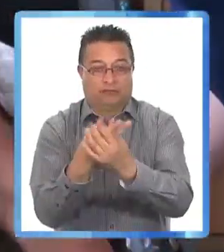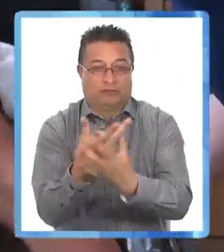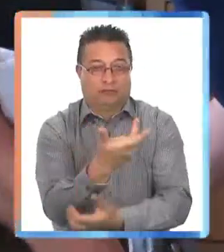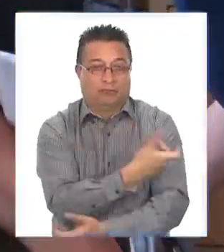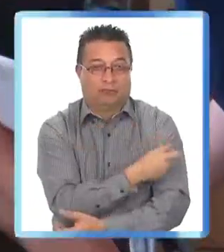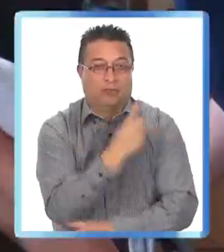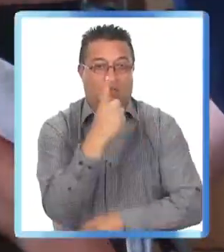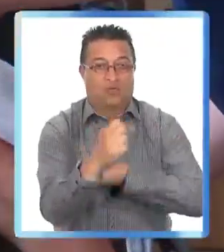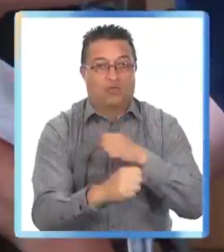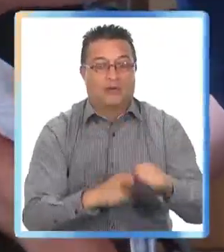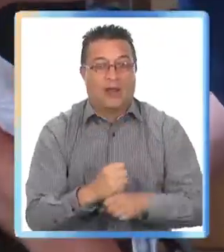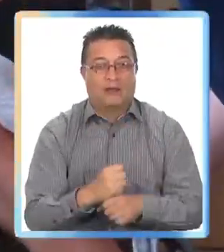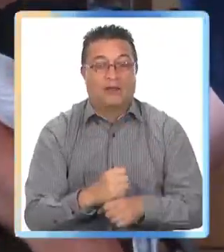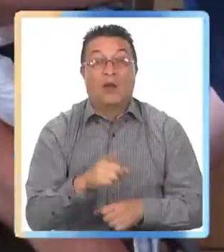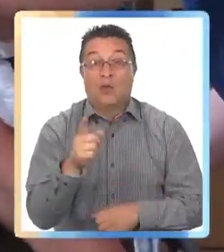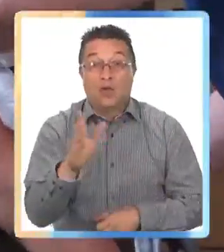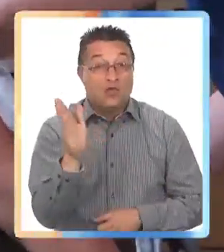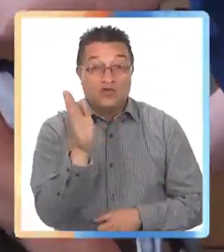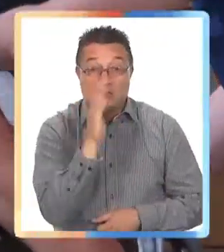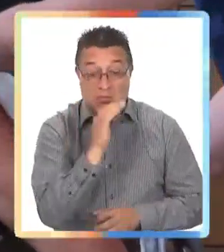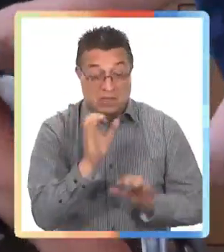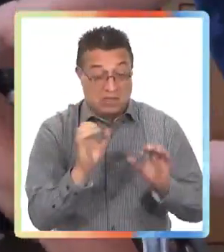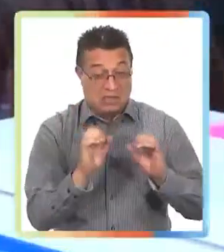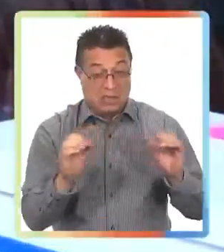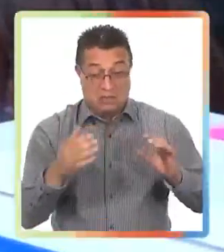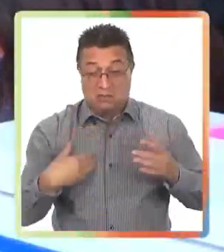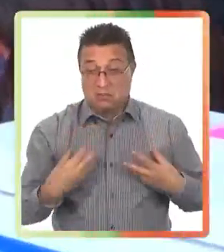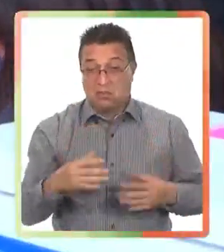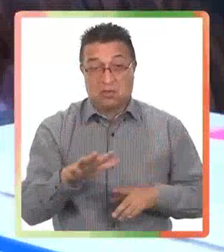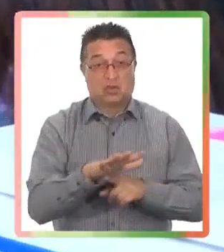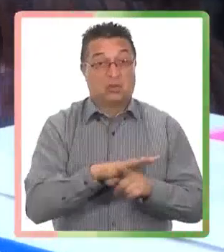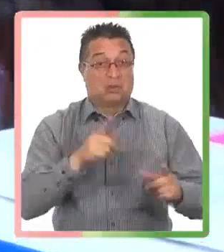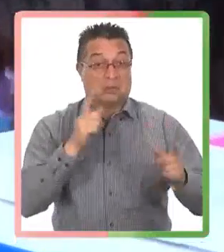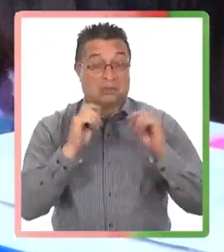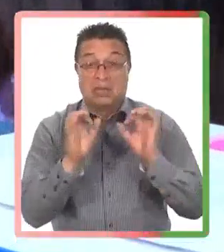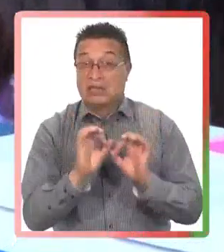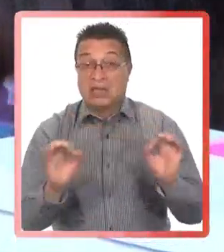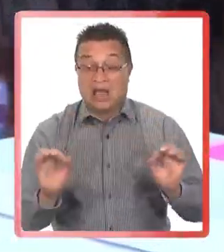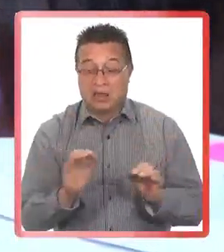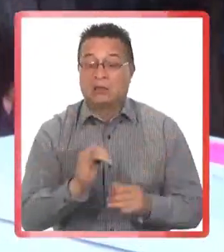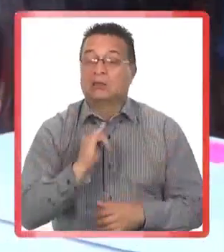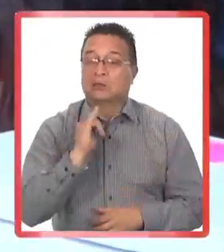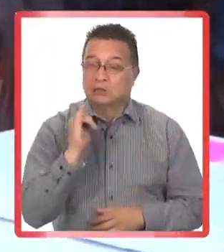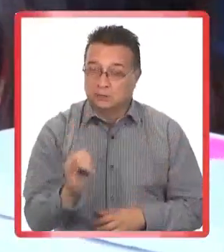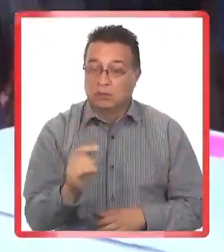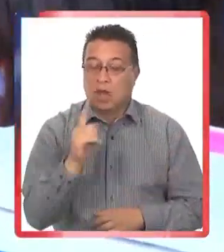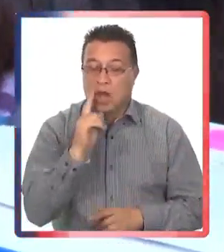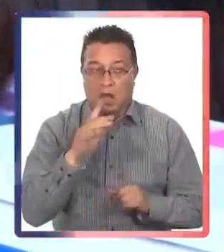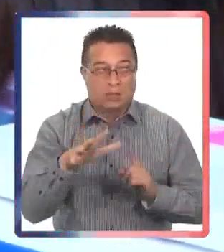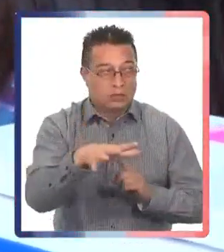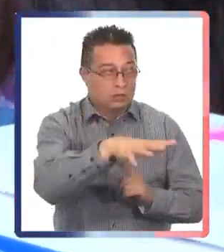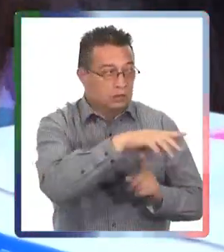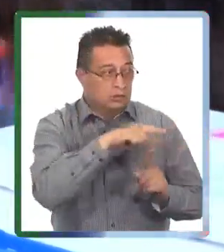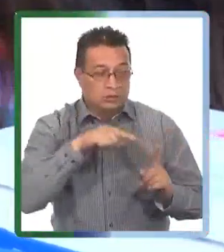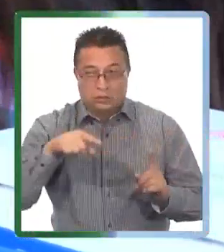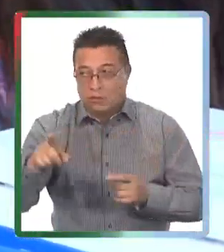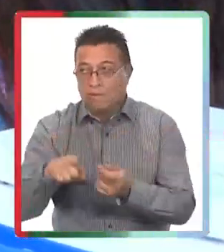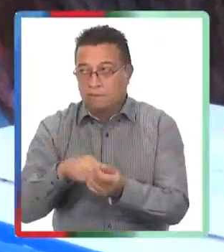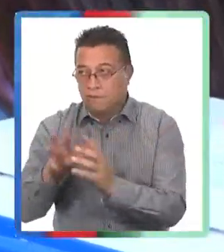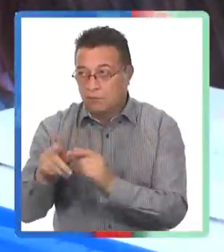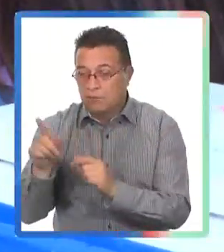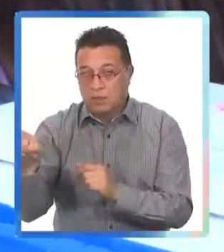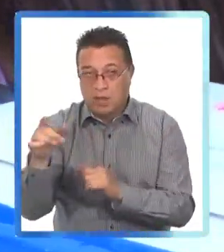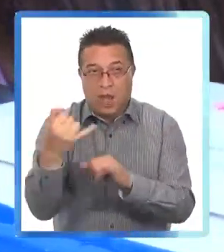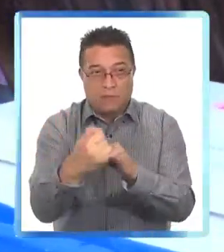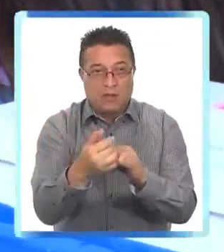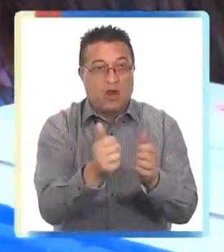bivalente anual. Aun cuando una persona no tenga ninguna o pocas condiciones de riesgo, Siempre hay en el entorno de cada uno